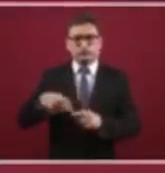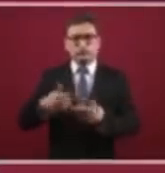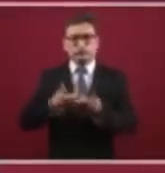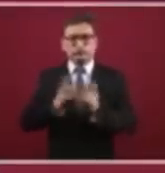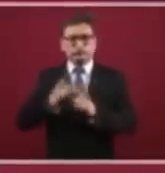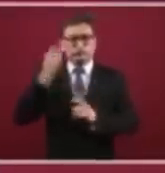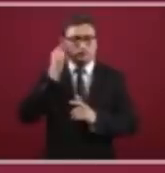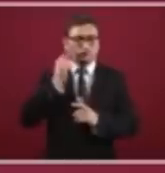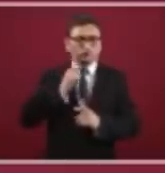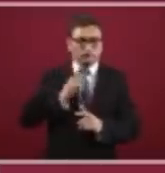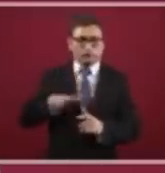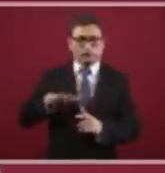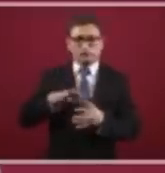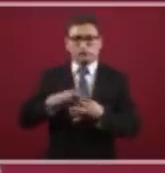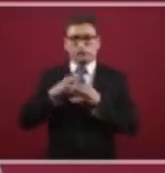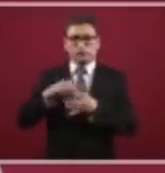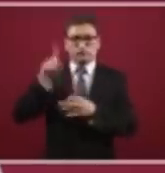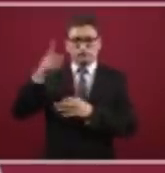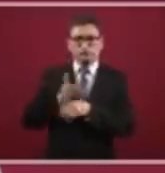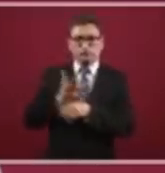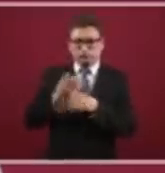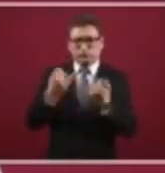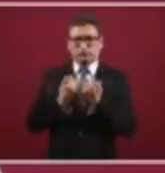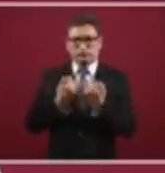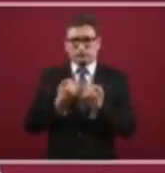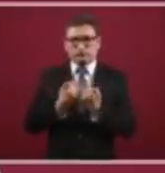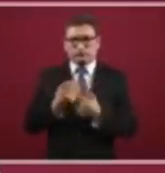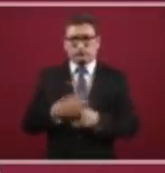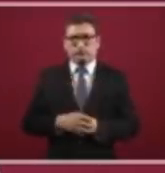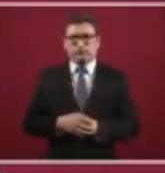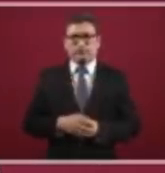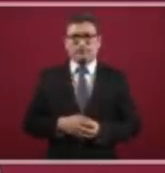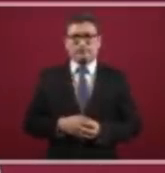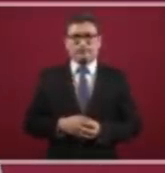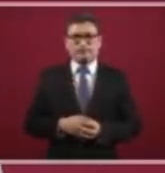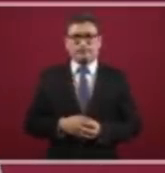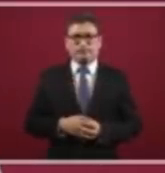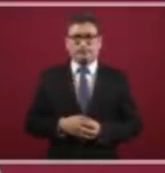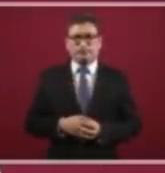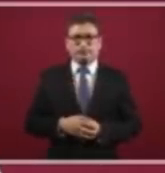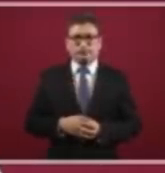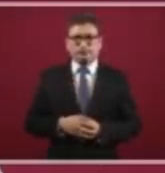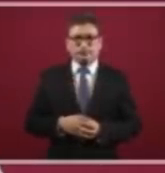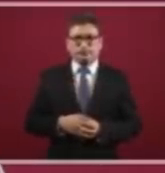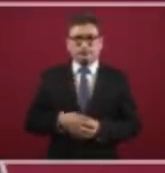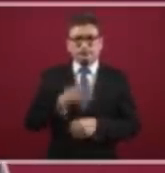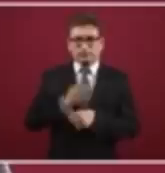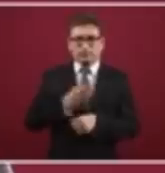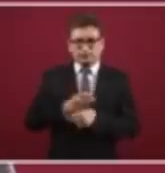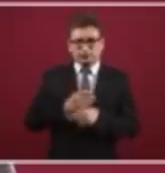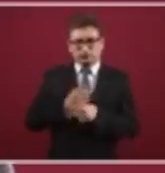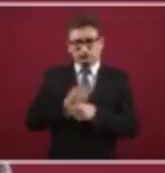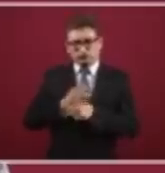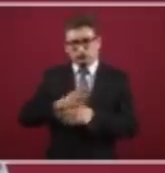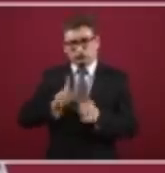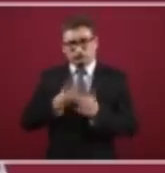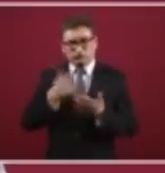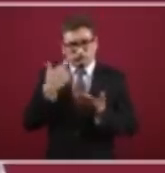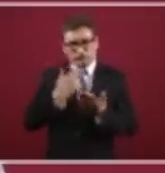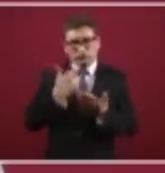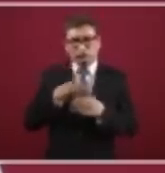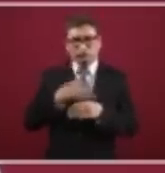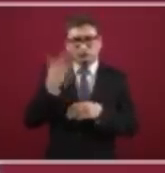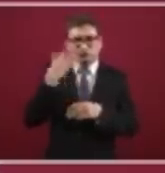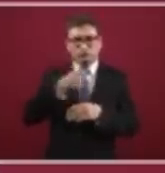en los eeuu y que en estos momentos se está entrando en una fase de redefinición hubo una nota periodística